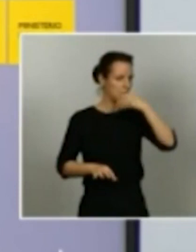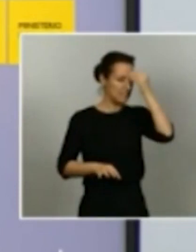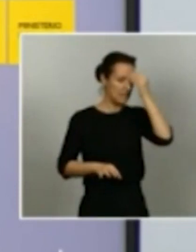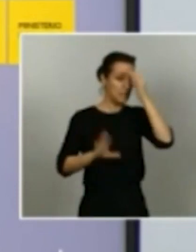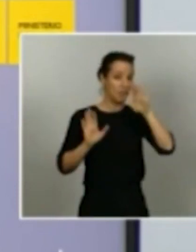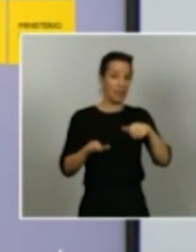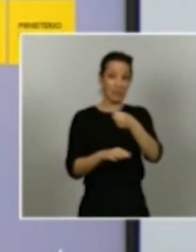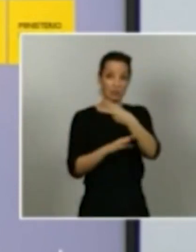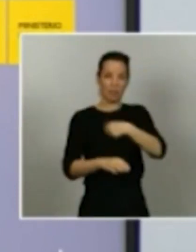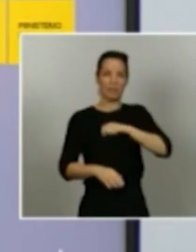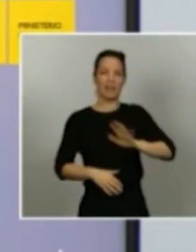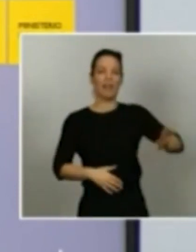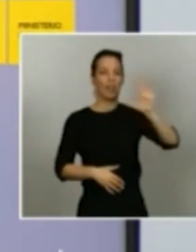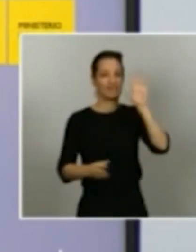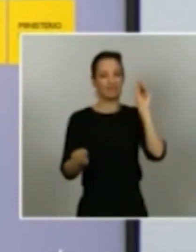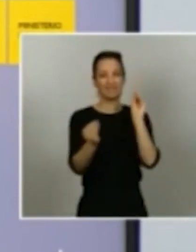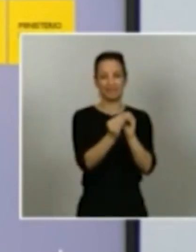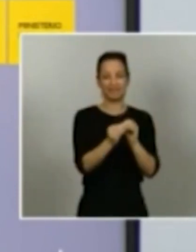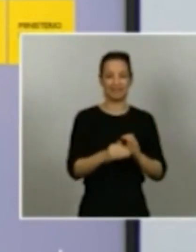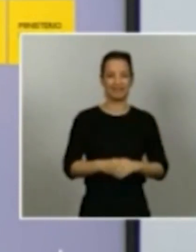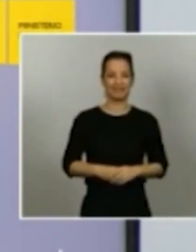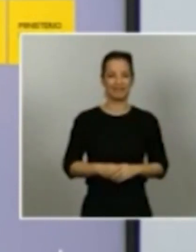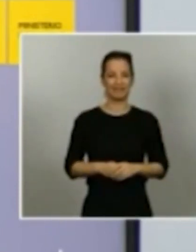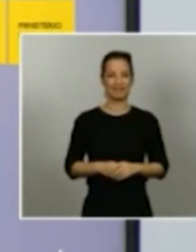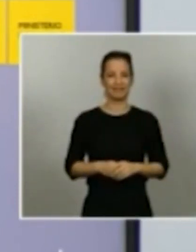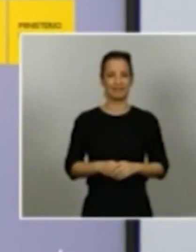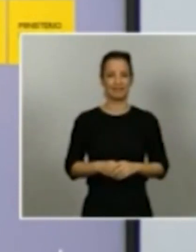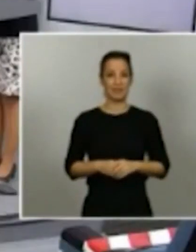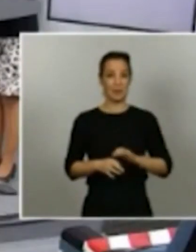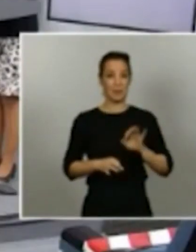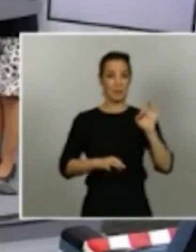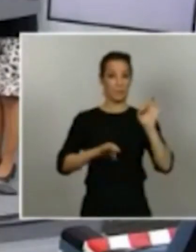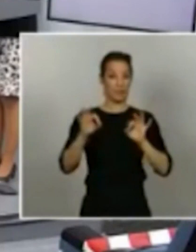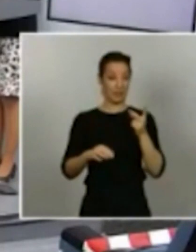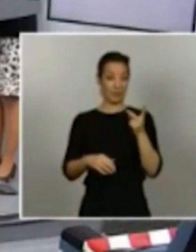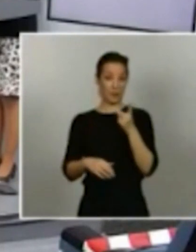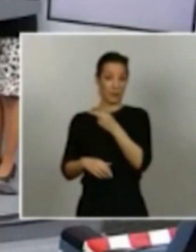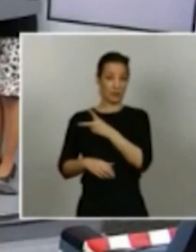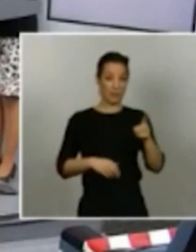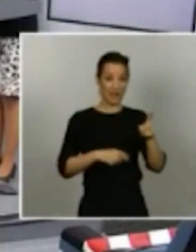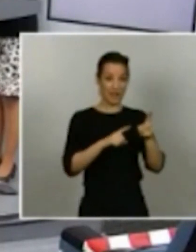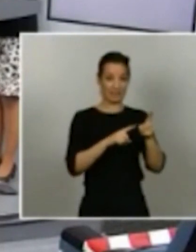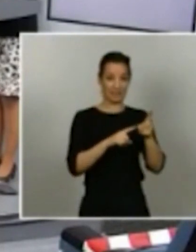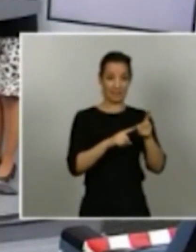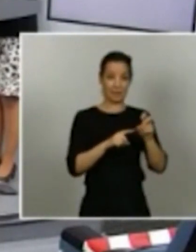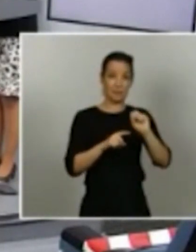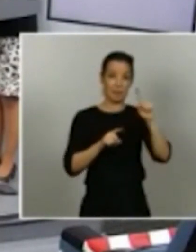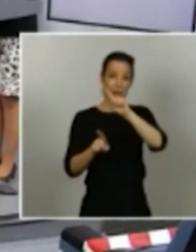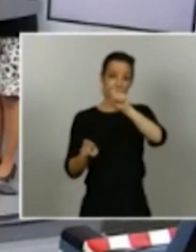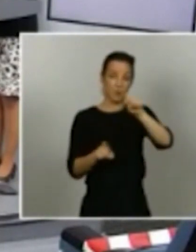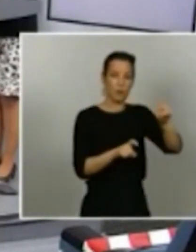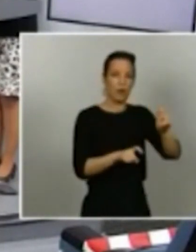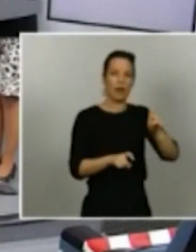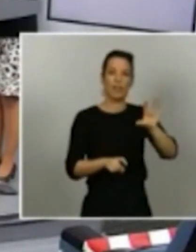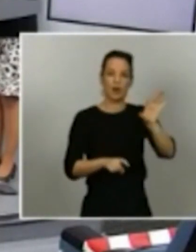oleada del estudio de cero prevalencia la prevalencia en estas dos semanas de la primera ronda ha sido de un 5% es muy